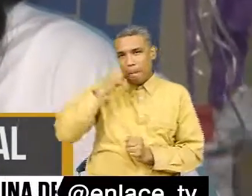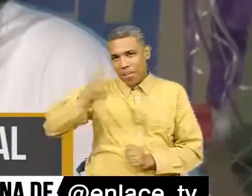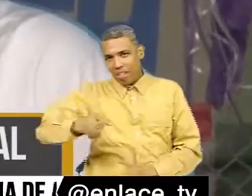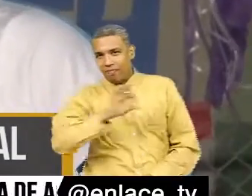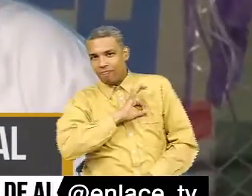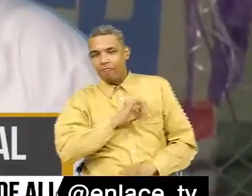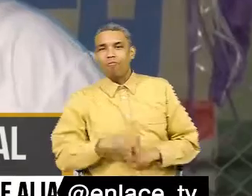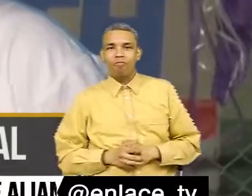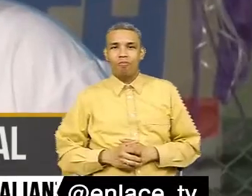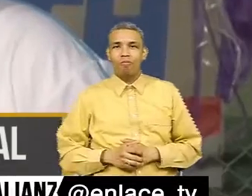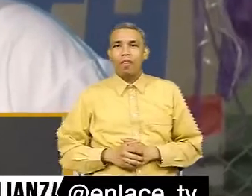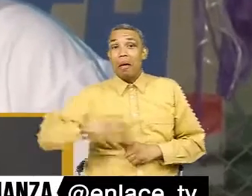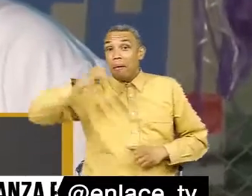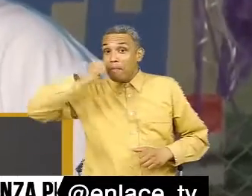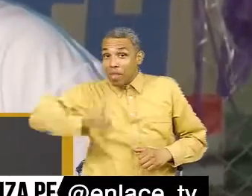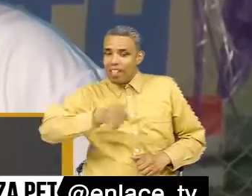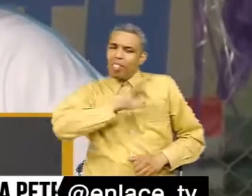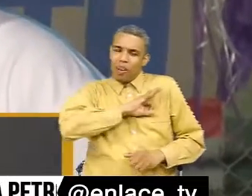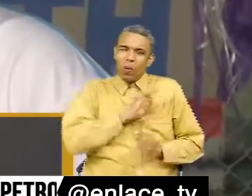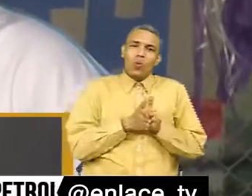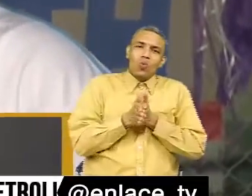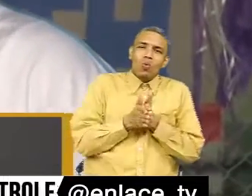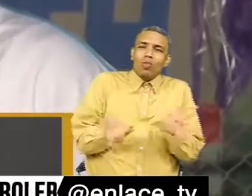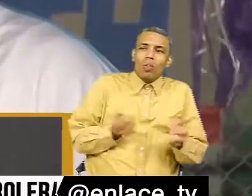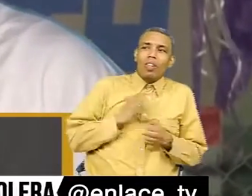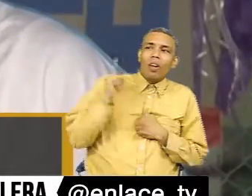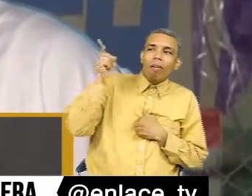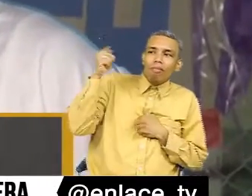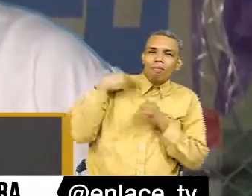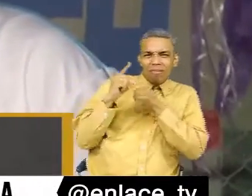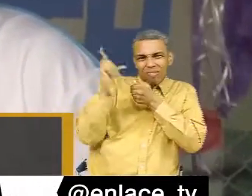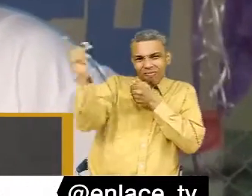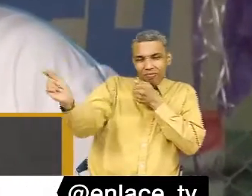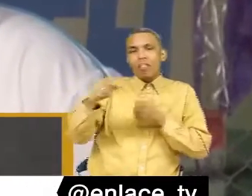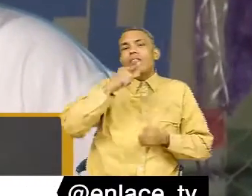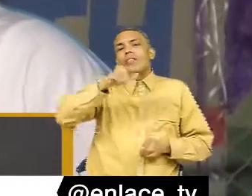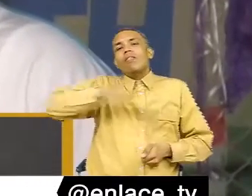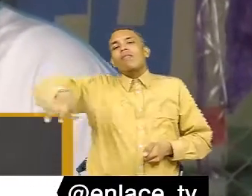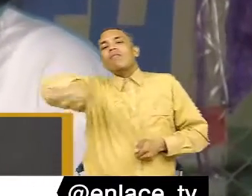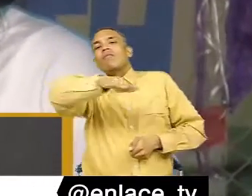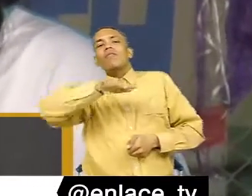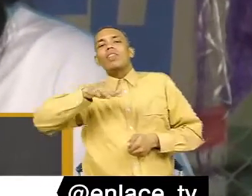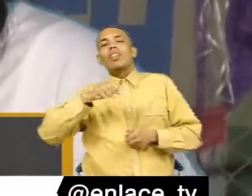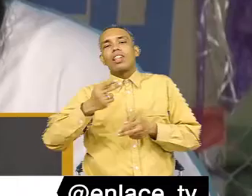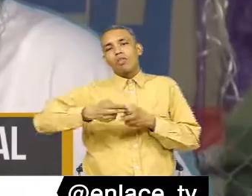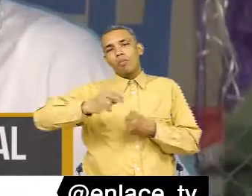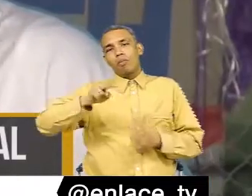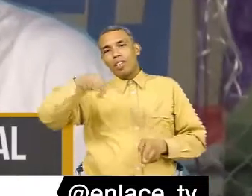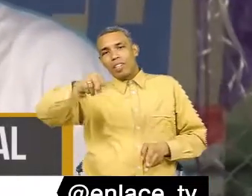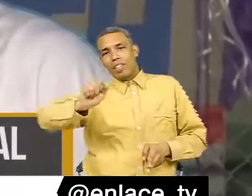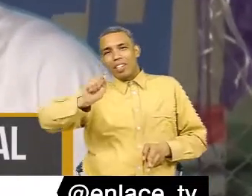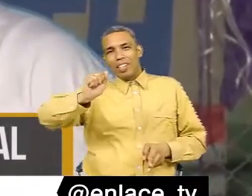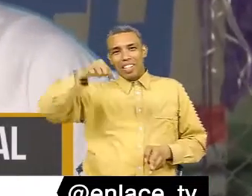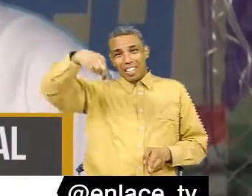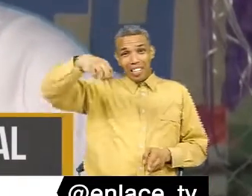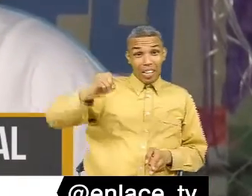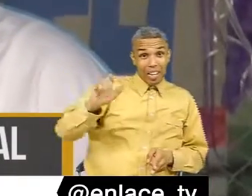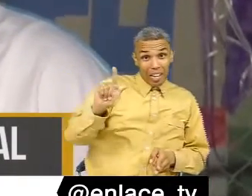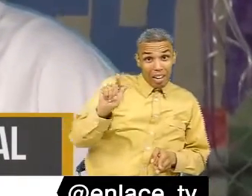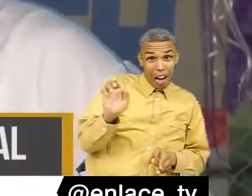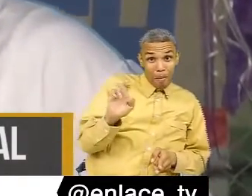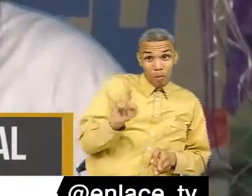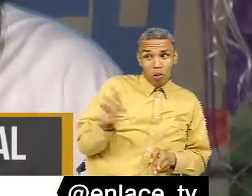que es nuestro viaje. Este año va a ser a la Hacienda Nápoles, como todos los años. Culminamos esta semana cultural con un viaje que este año se va a hacer a la